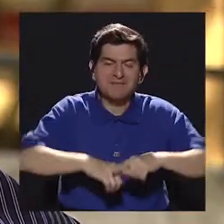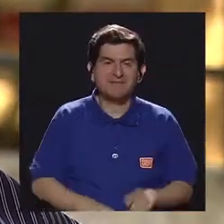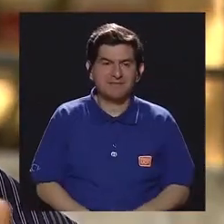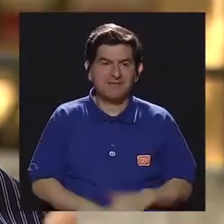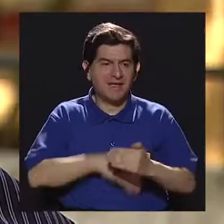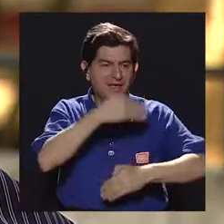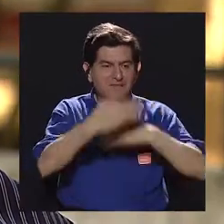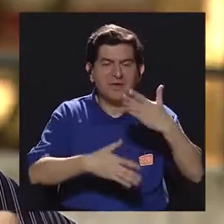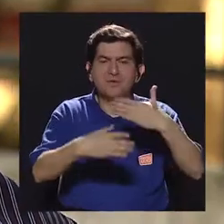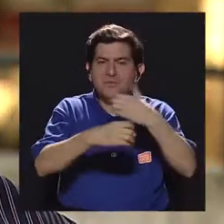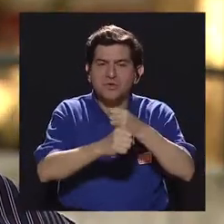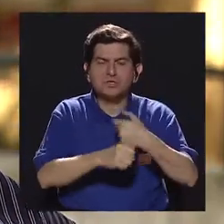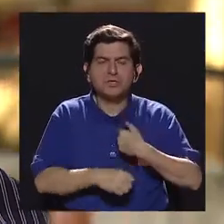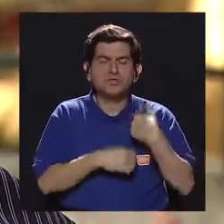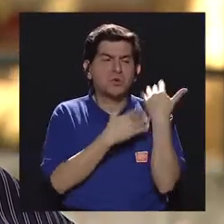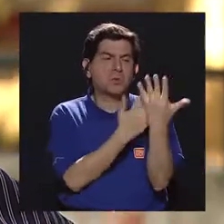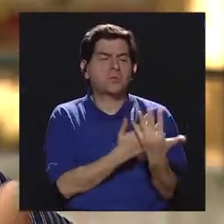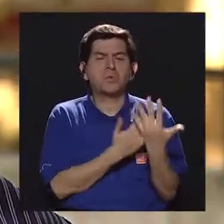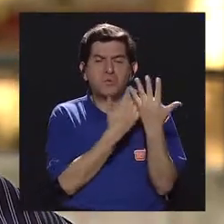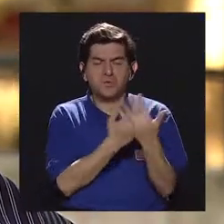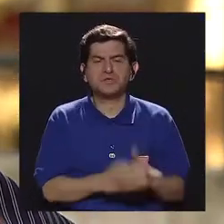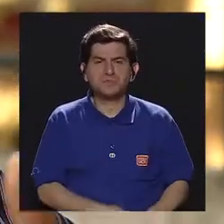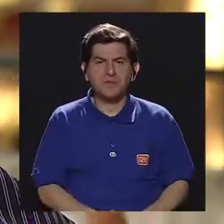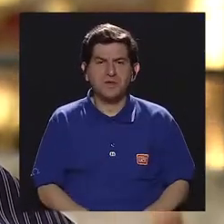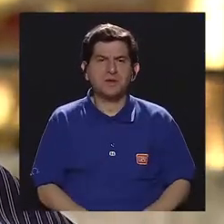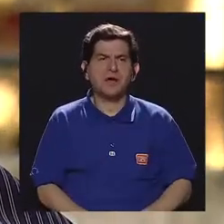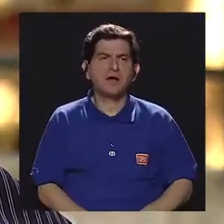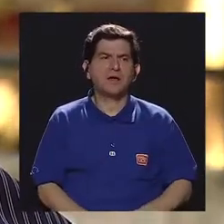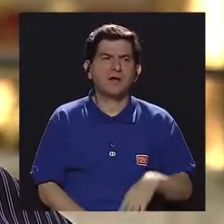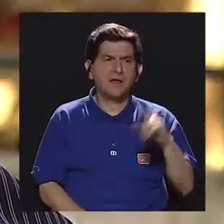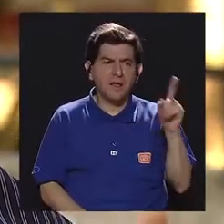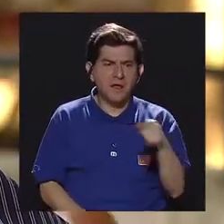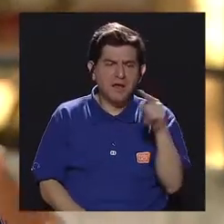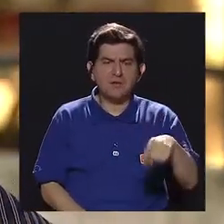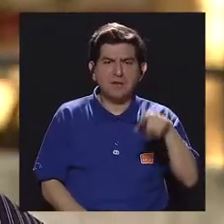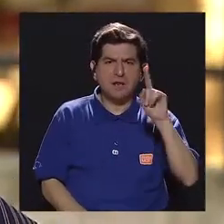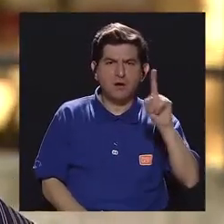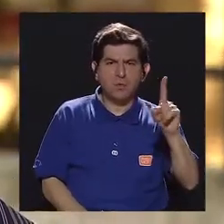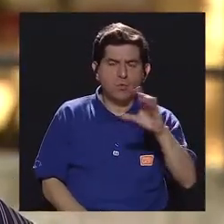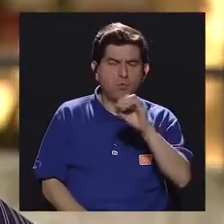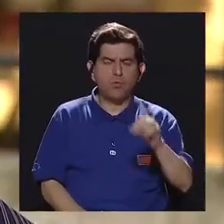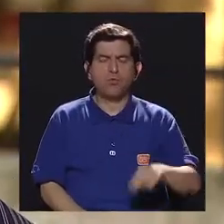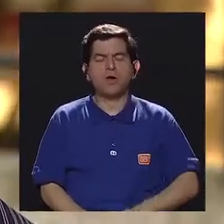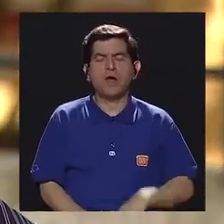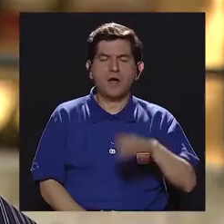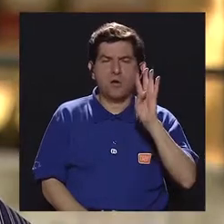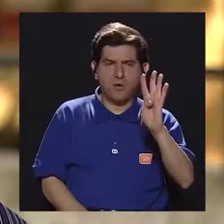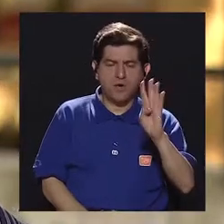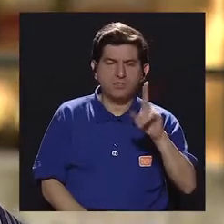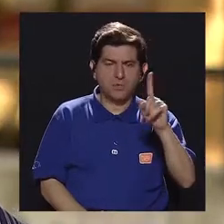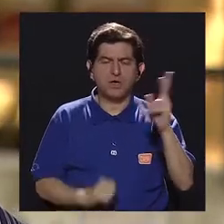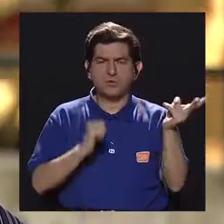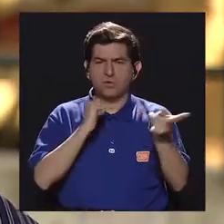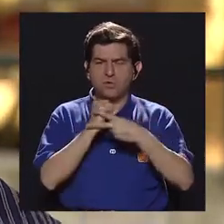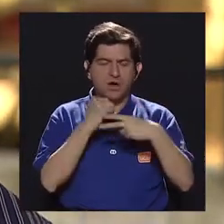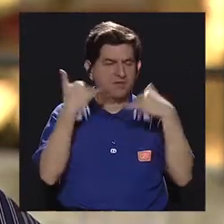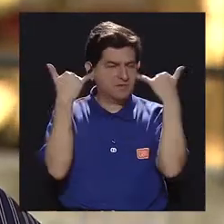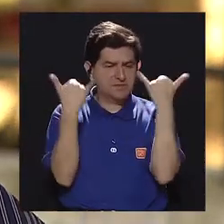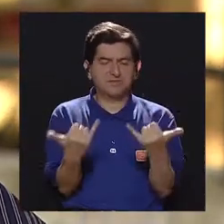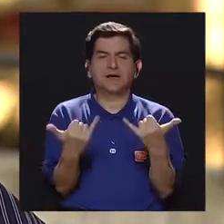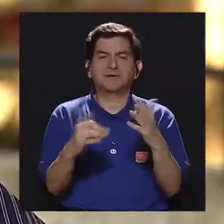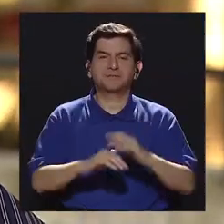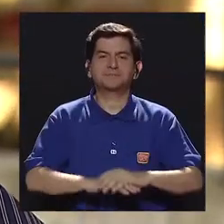quién esté realizando el procedimiento. Uno pudiera esperar que se remueva entre una y las cuatro terceras molares en un solo tiempo,